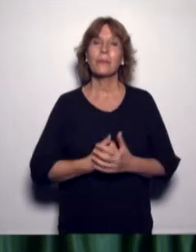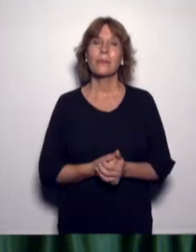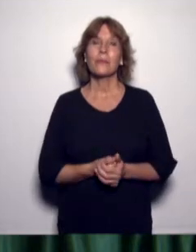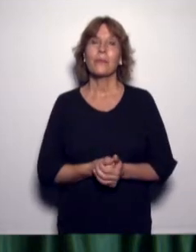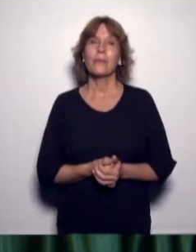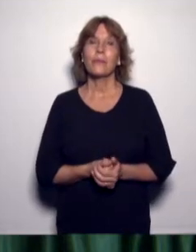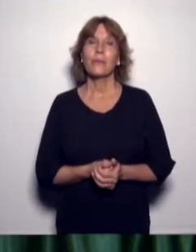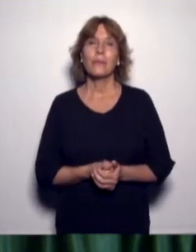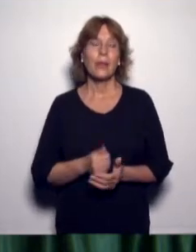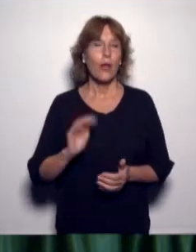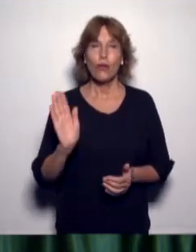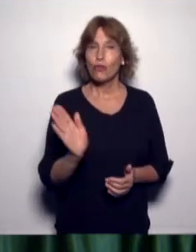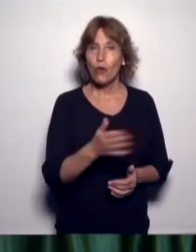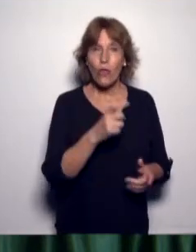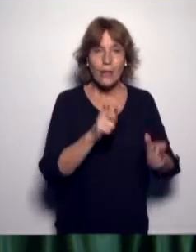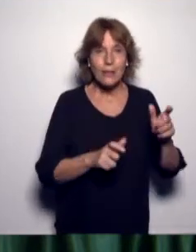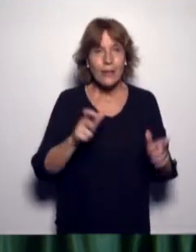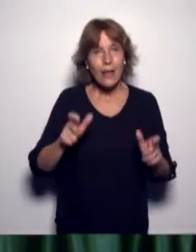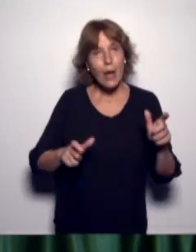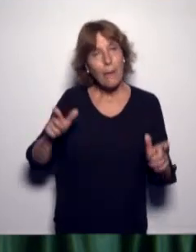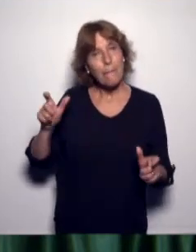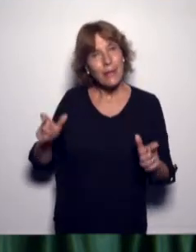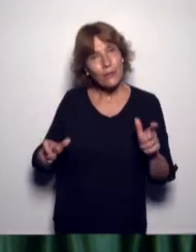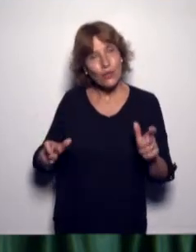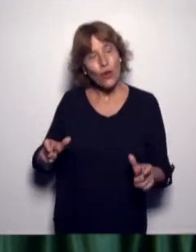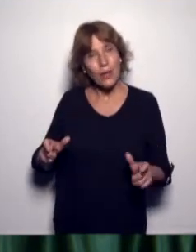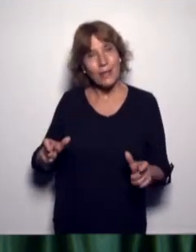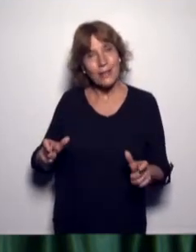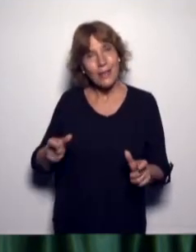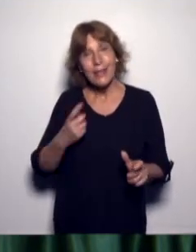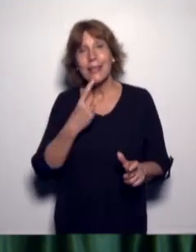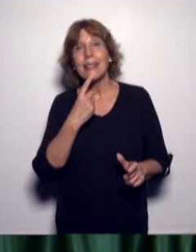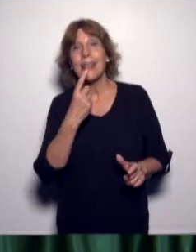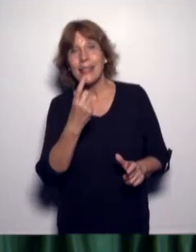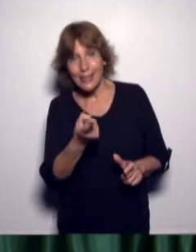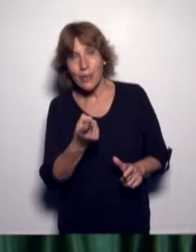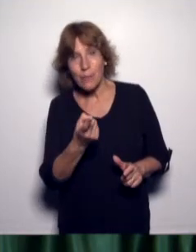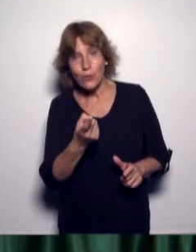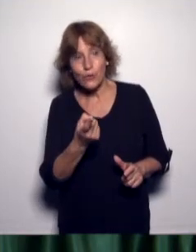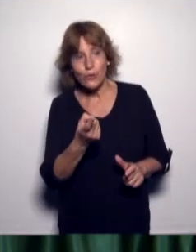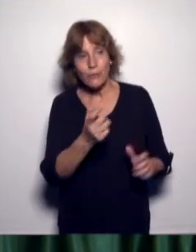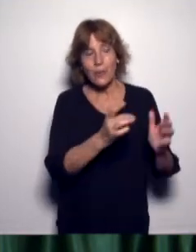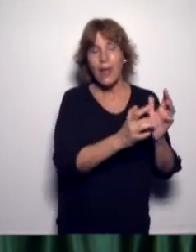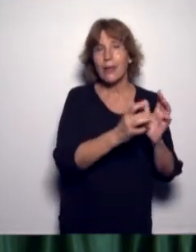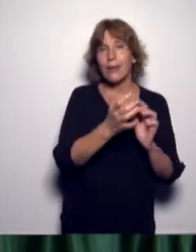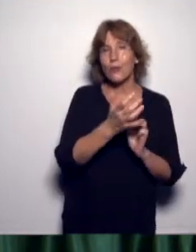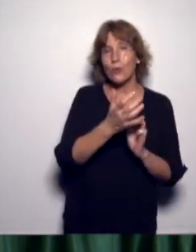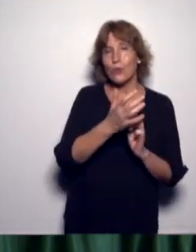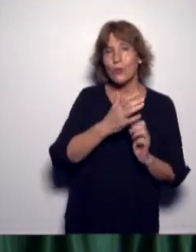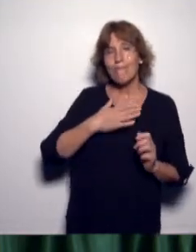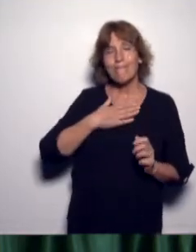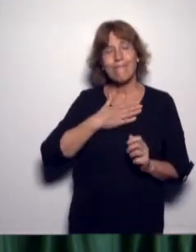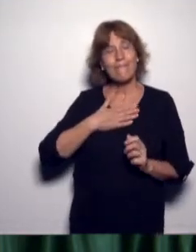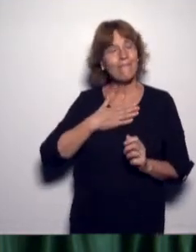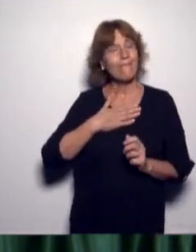que toda la situación, ¿no? Conmueve a Jesús. Jesús conmovido, y